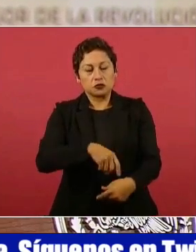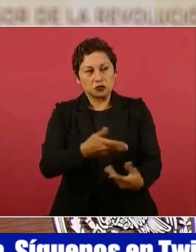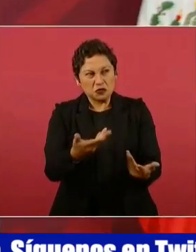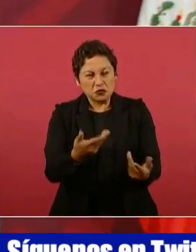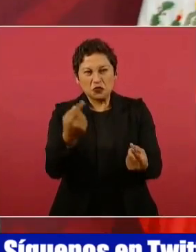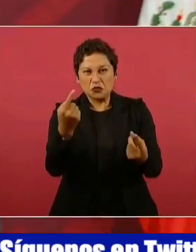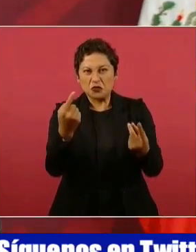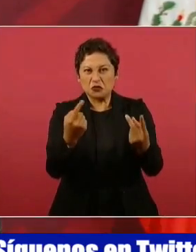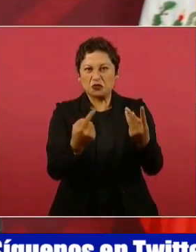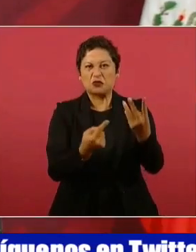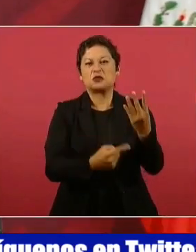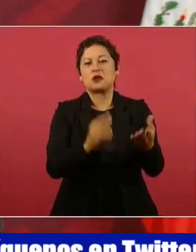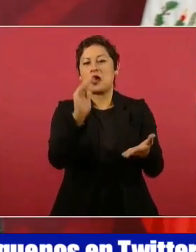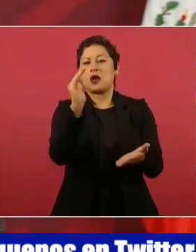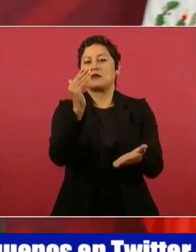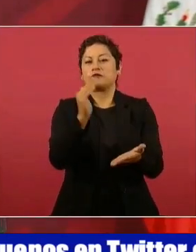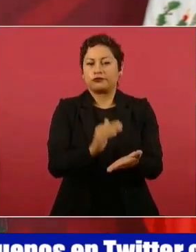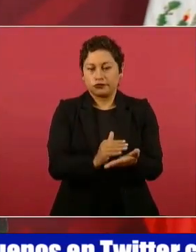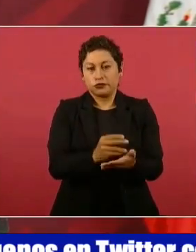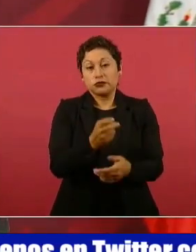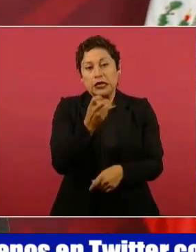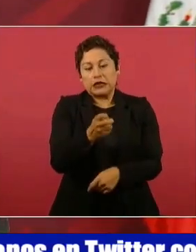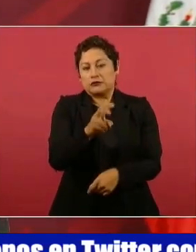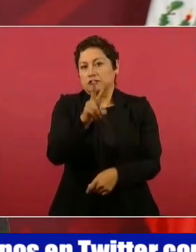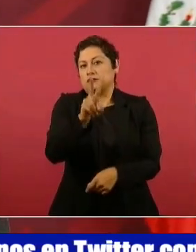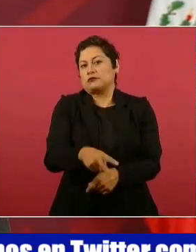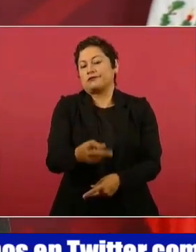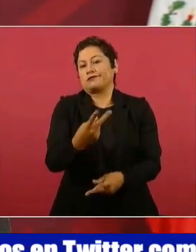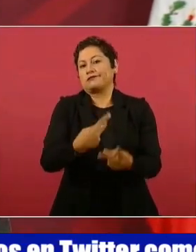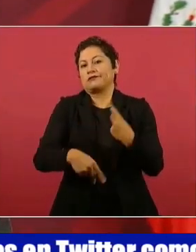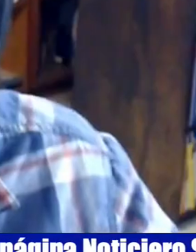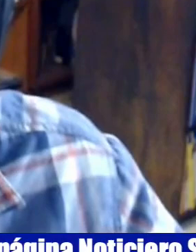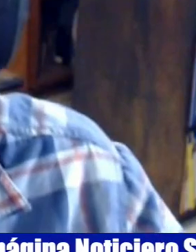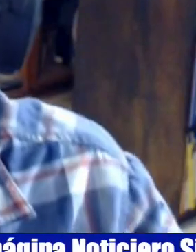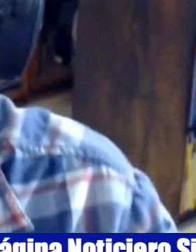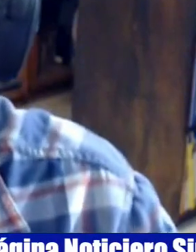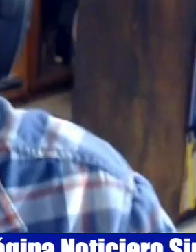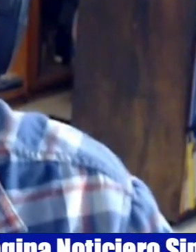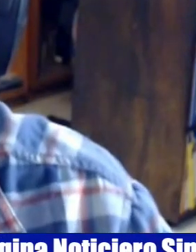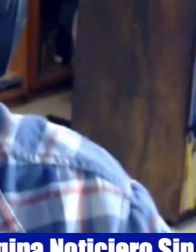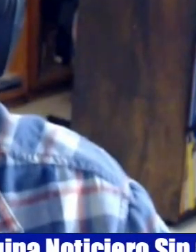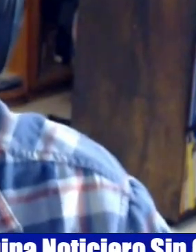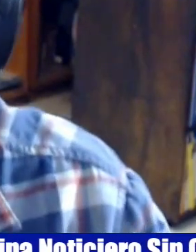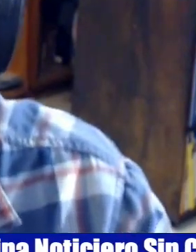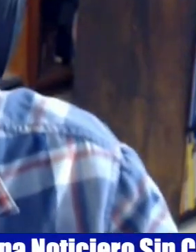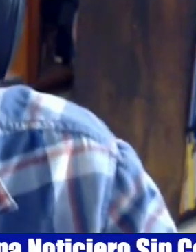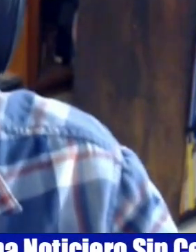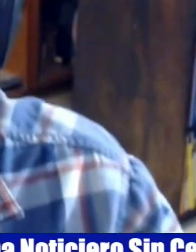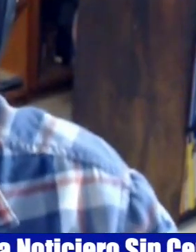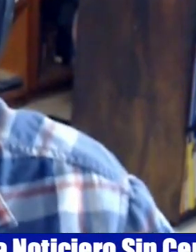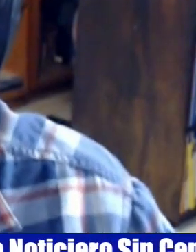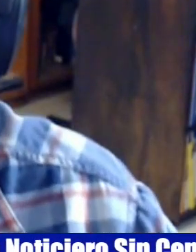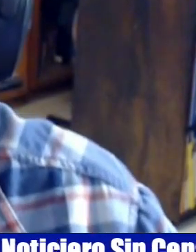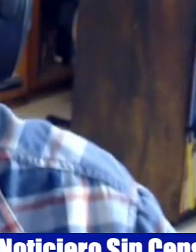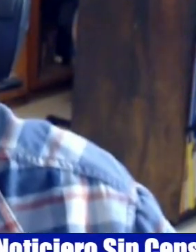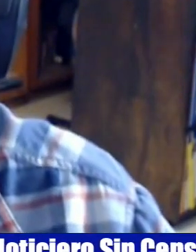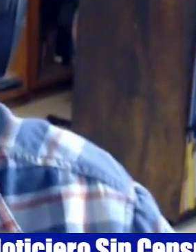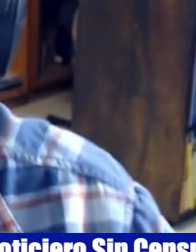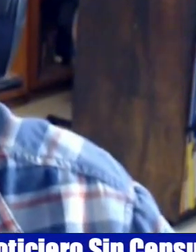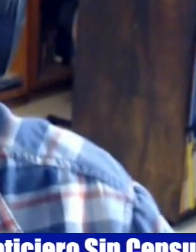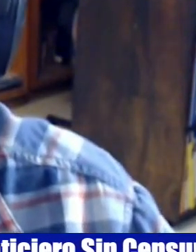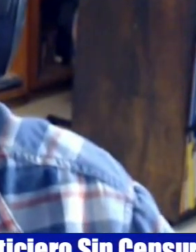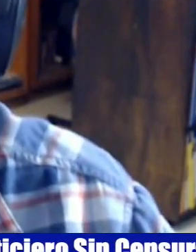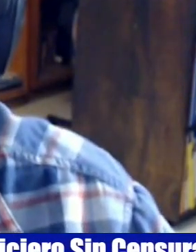siglos XX. Lo que hizo la otra vez mencionando al periódico Juan Panadero, un periódico que se edita en Jalisco y que es algo muy